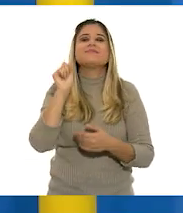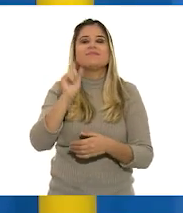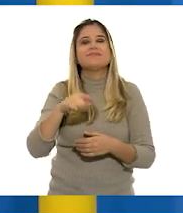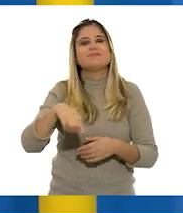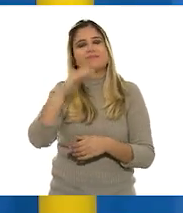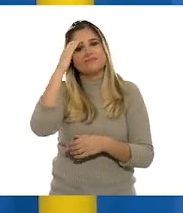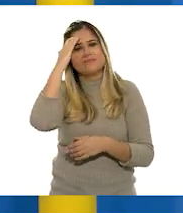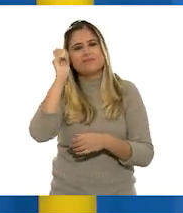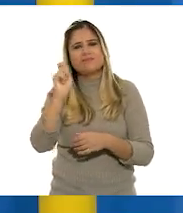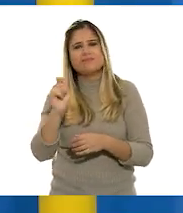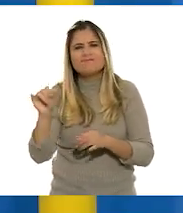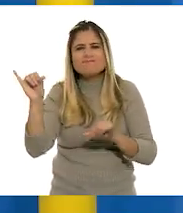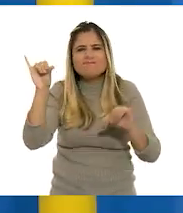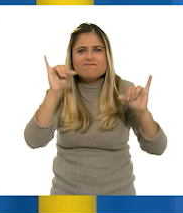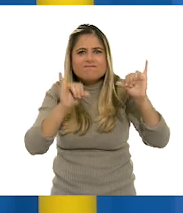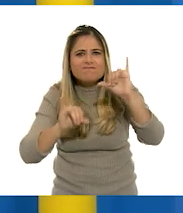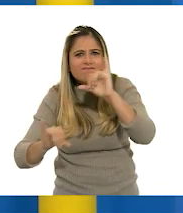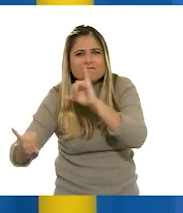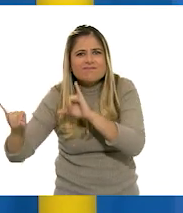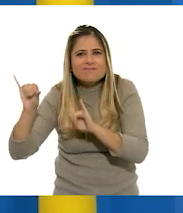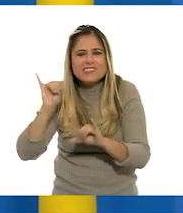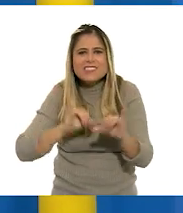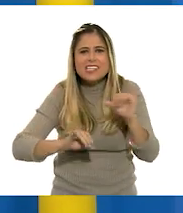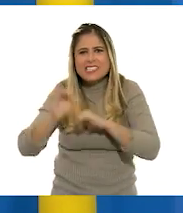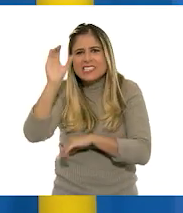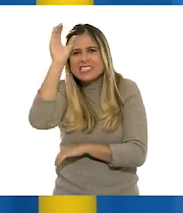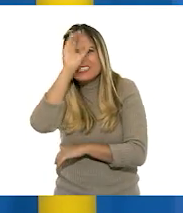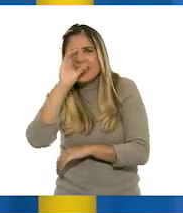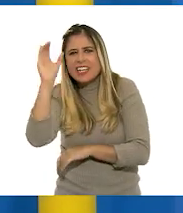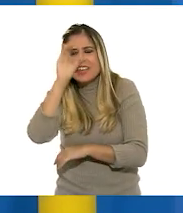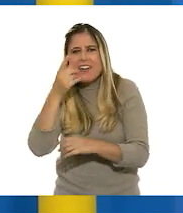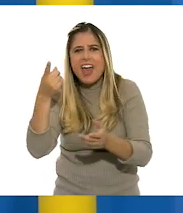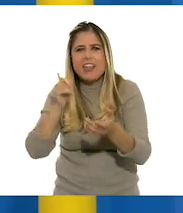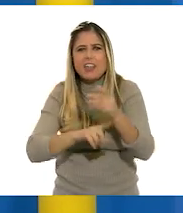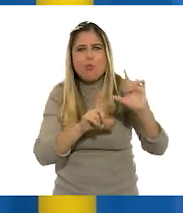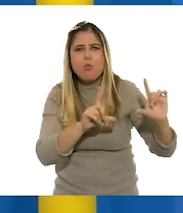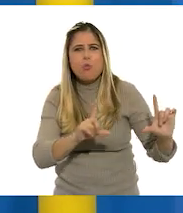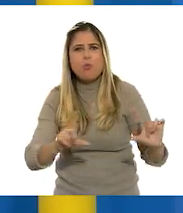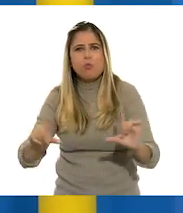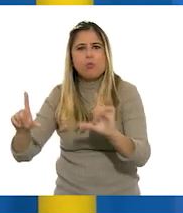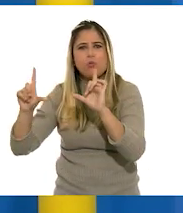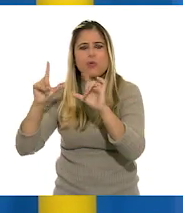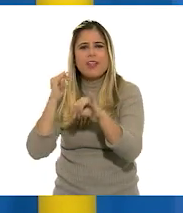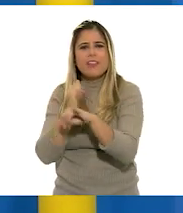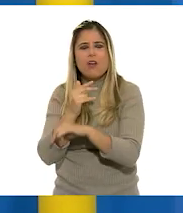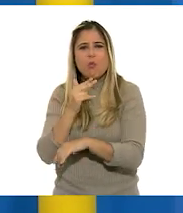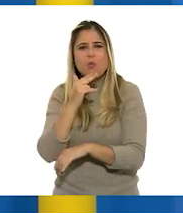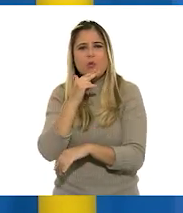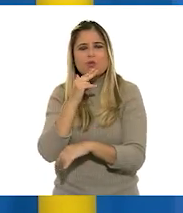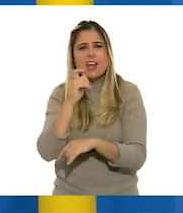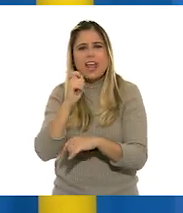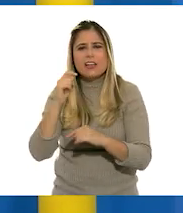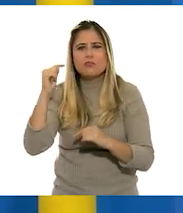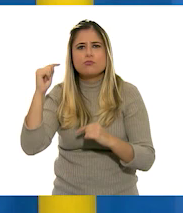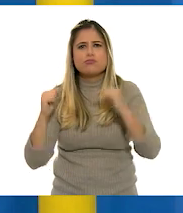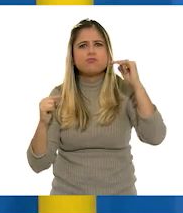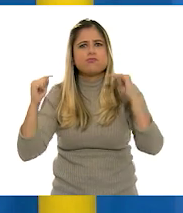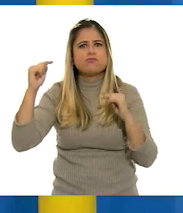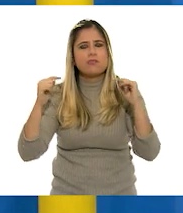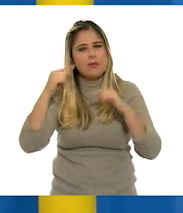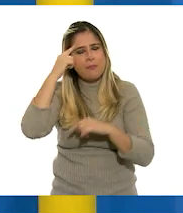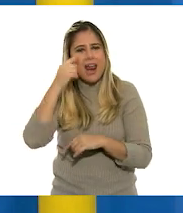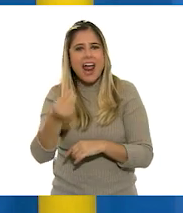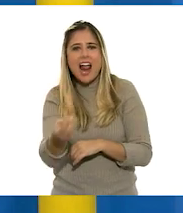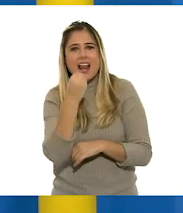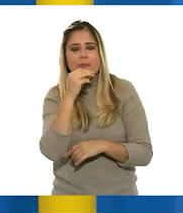nuestro laboratorio científico virtual, en el que vamos a experimentar usando la máquina medidora de alimentos,